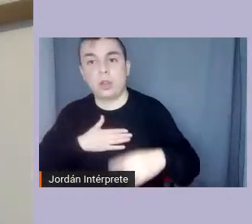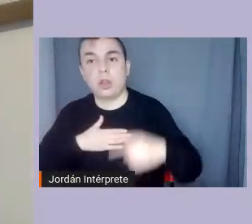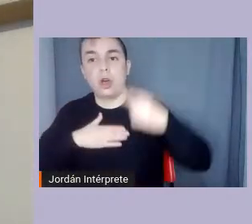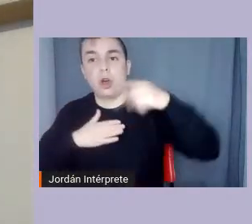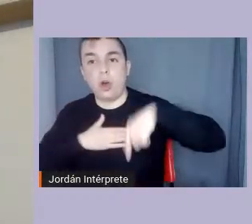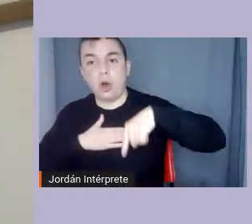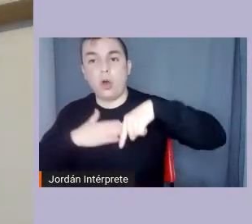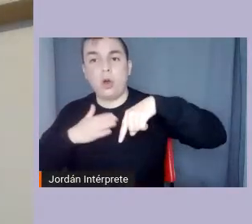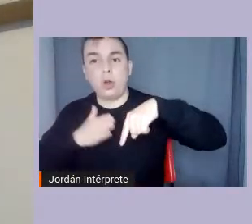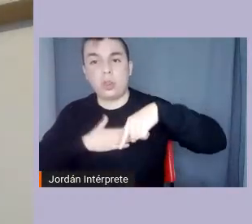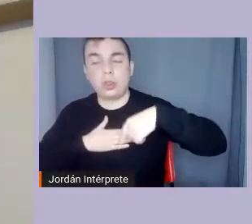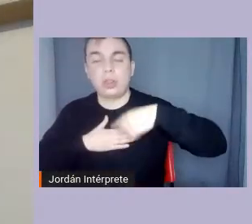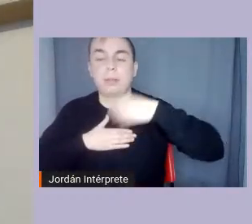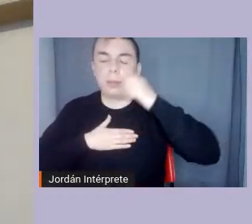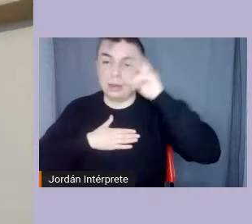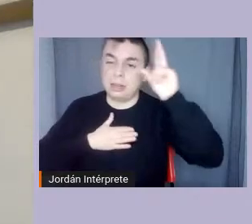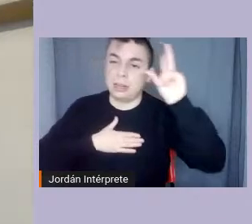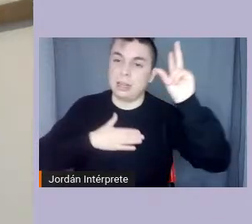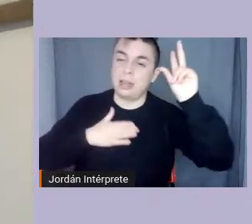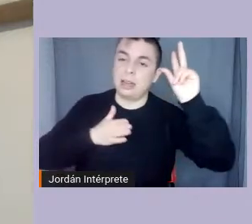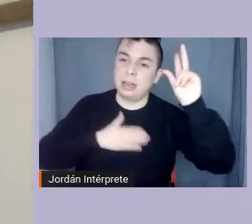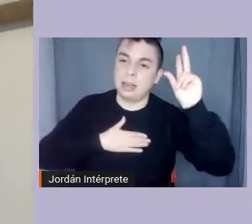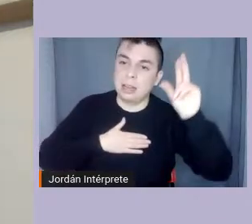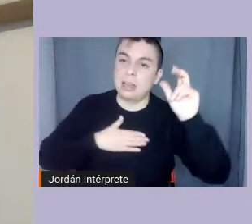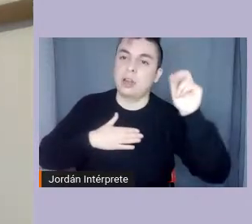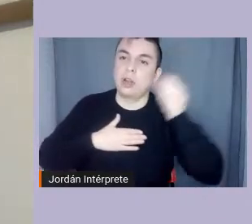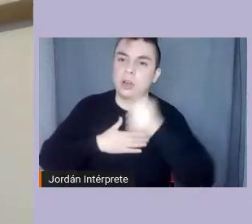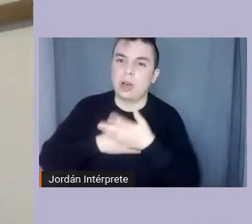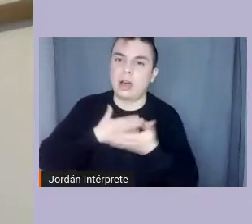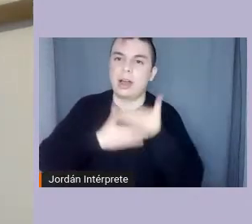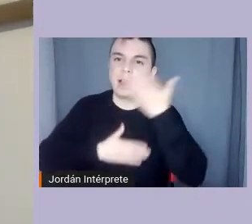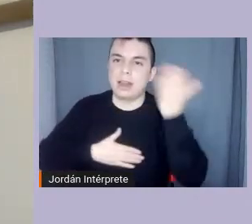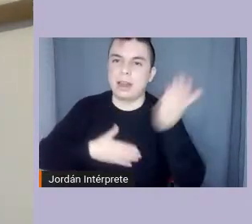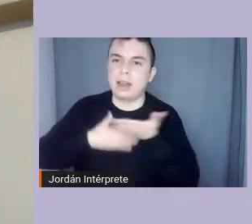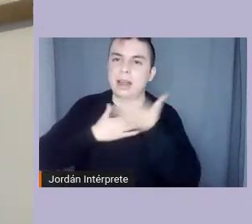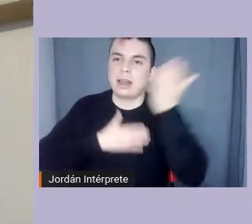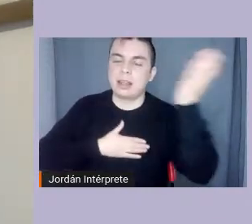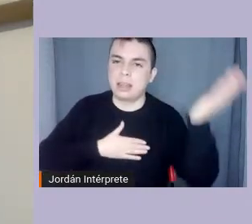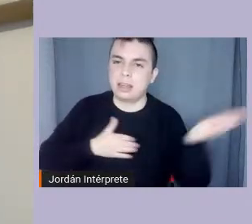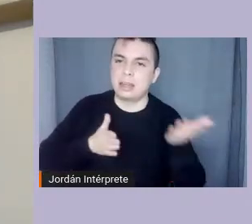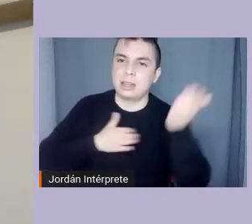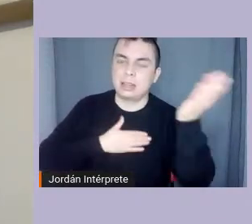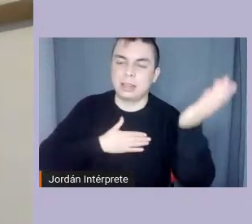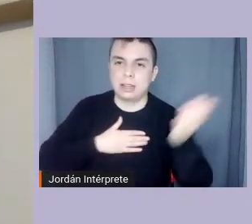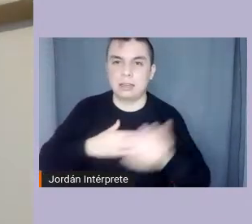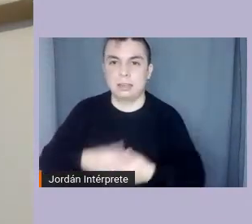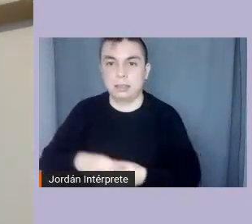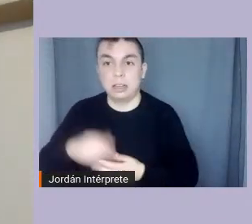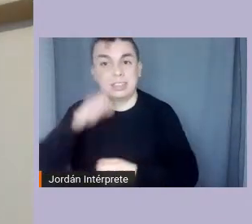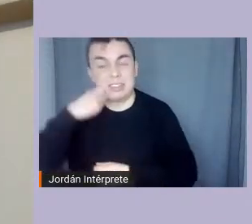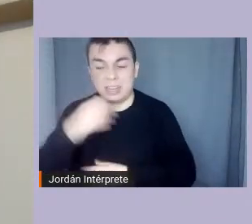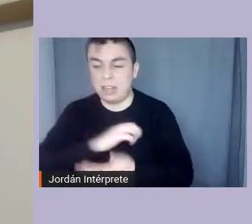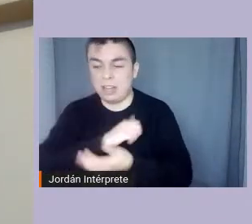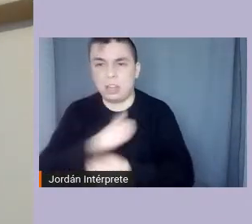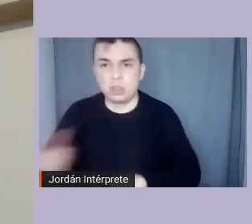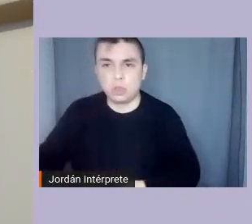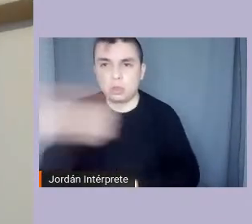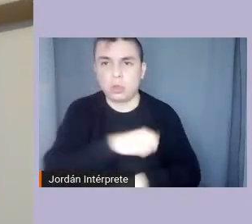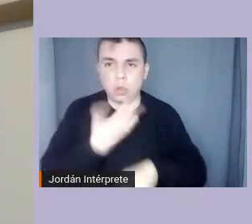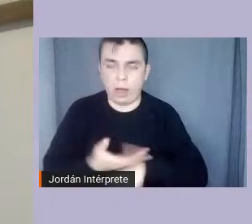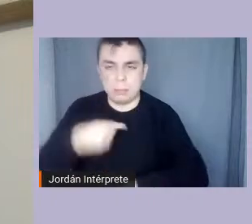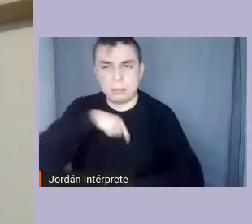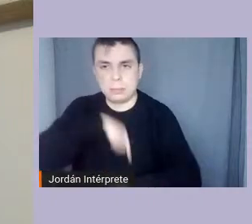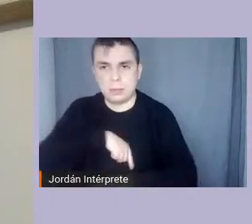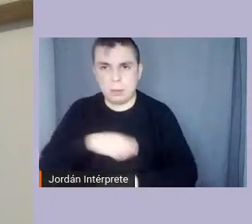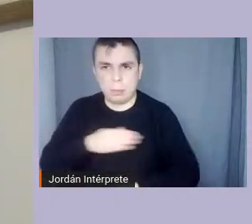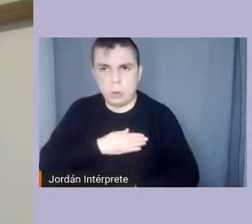pulso no cambia. Es algo interno que todos tenemos. Es profundo. El pulso es lo